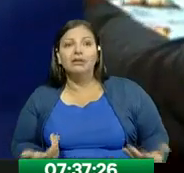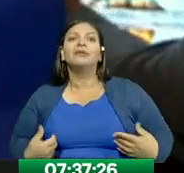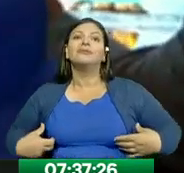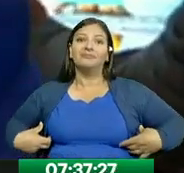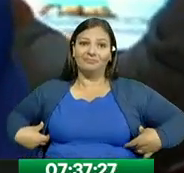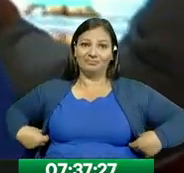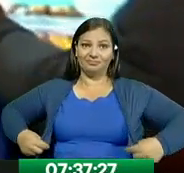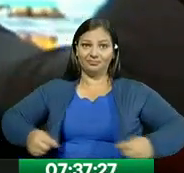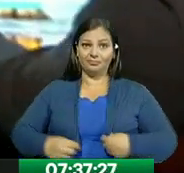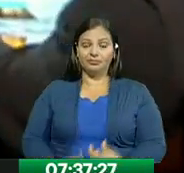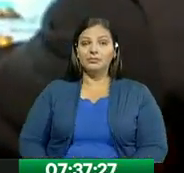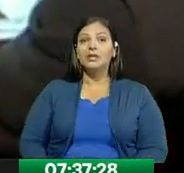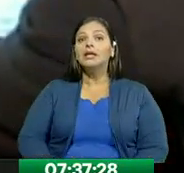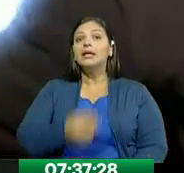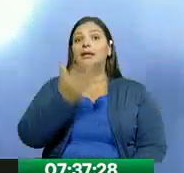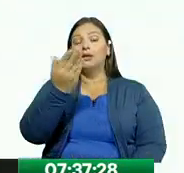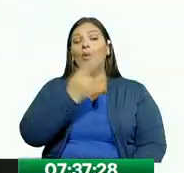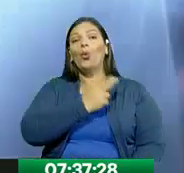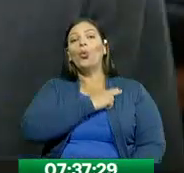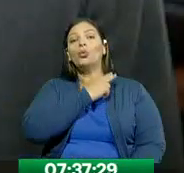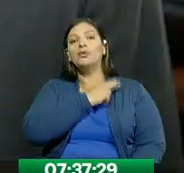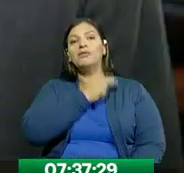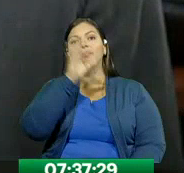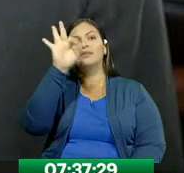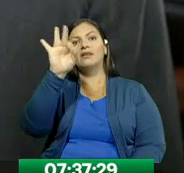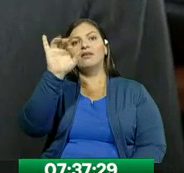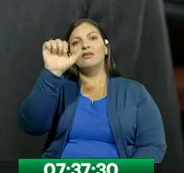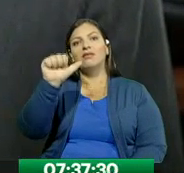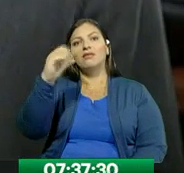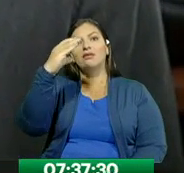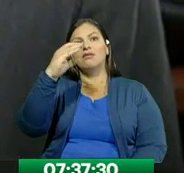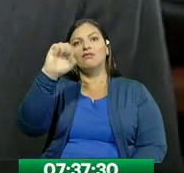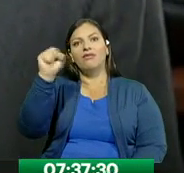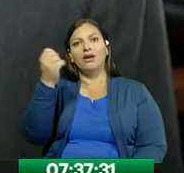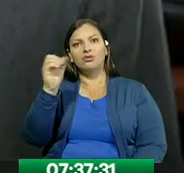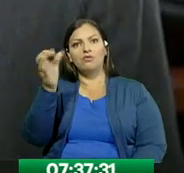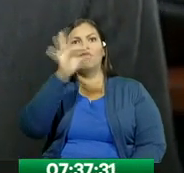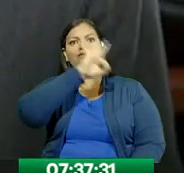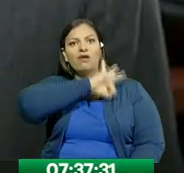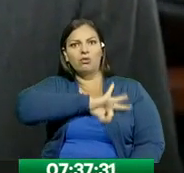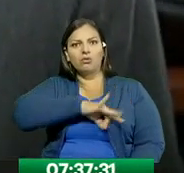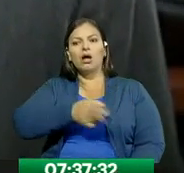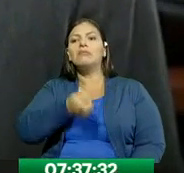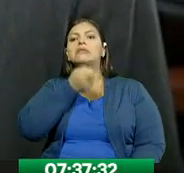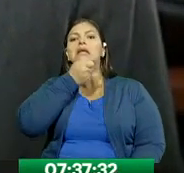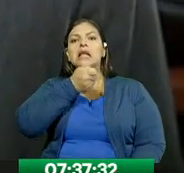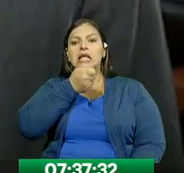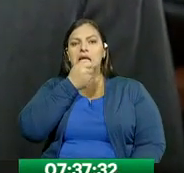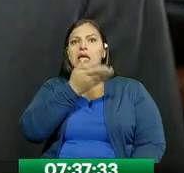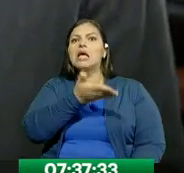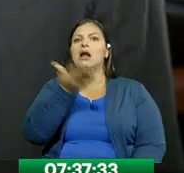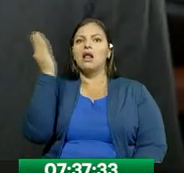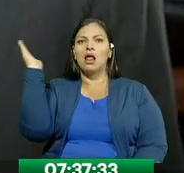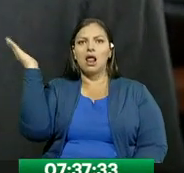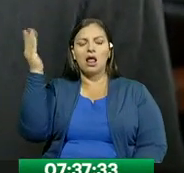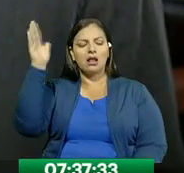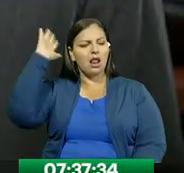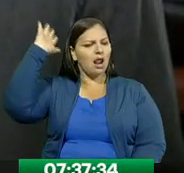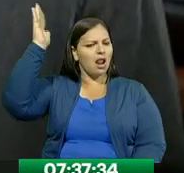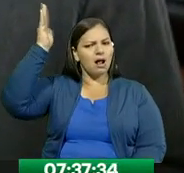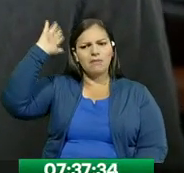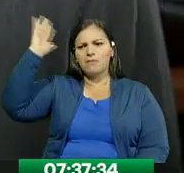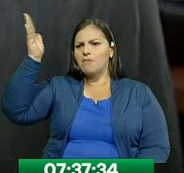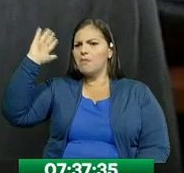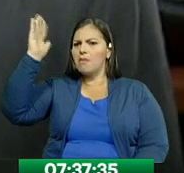de aprender. Hay personas que no cuentan con todos sus sentidos, y mire, es un ejemplo el profesor al verlo, dónde está,